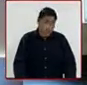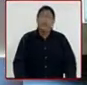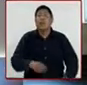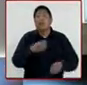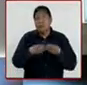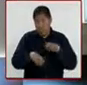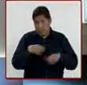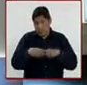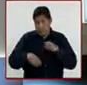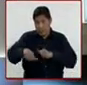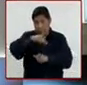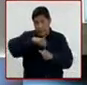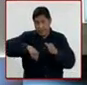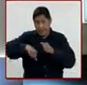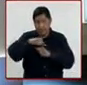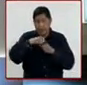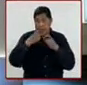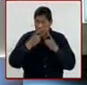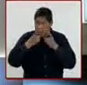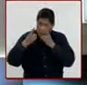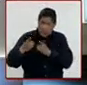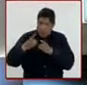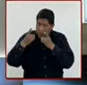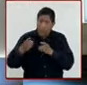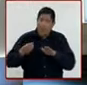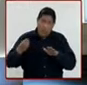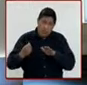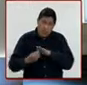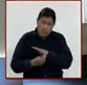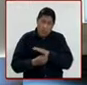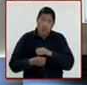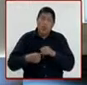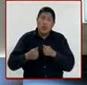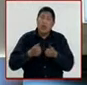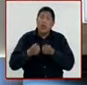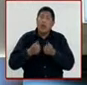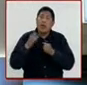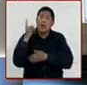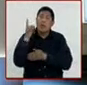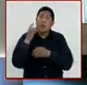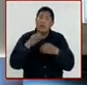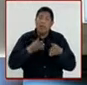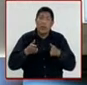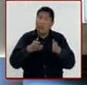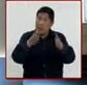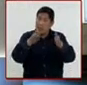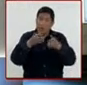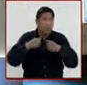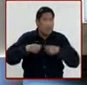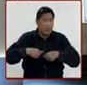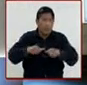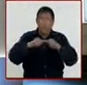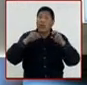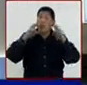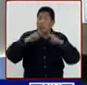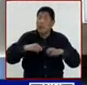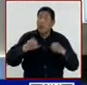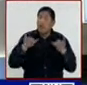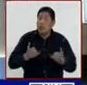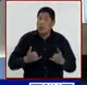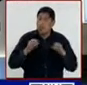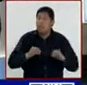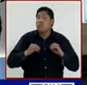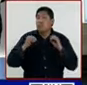El conflicto en torno a denuncias sobre hechos de corrupción en la ABC continúa. La investigación también, pero hoy